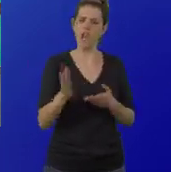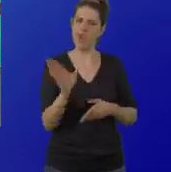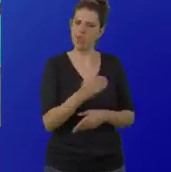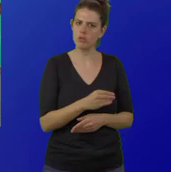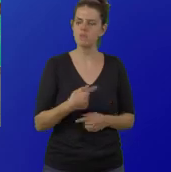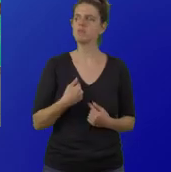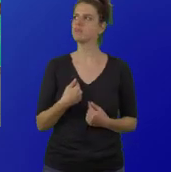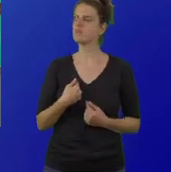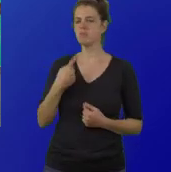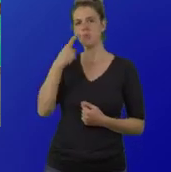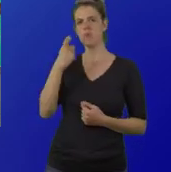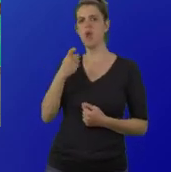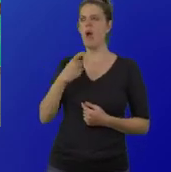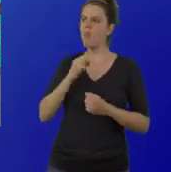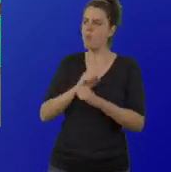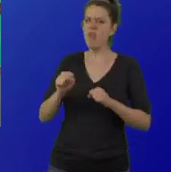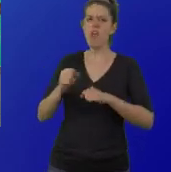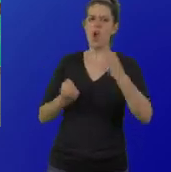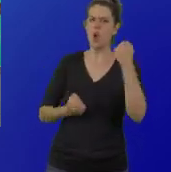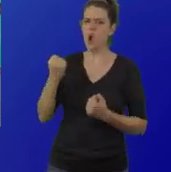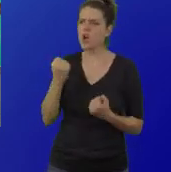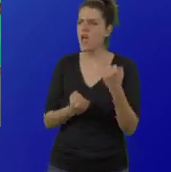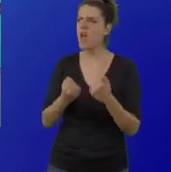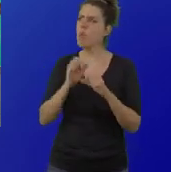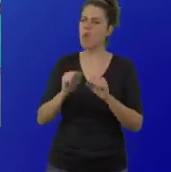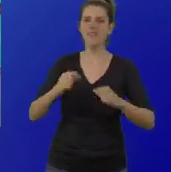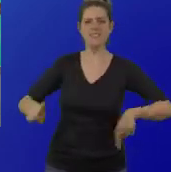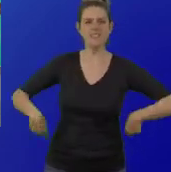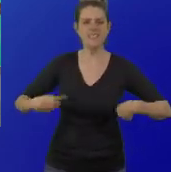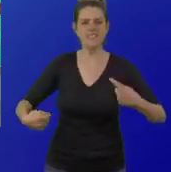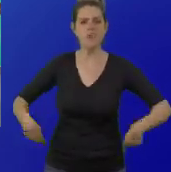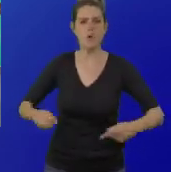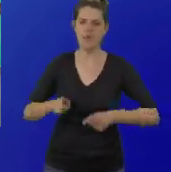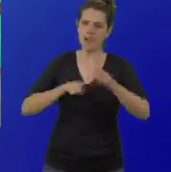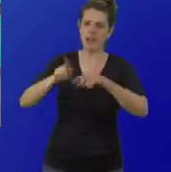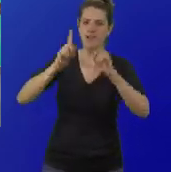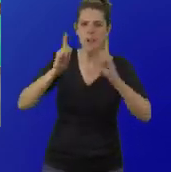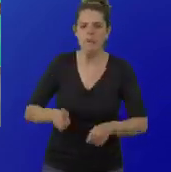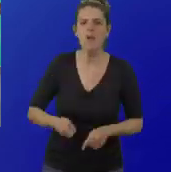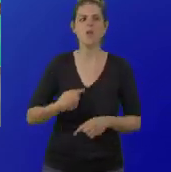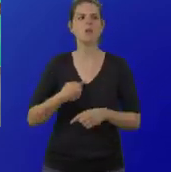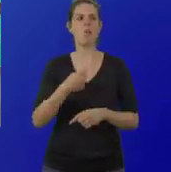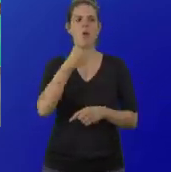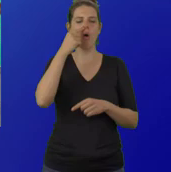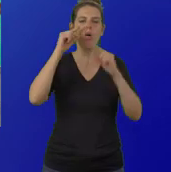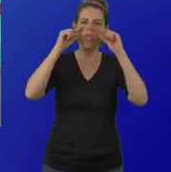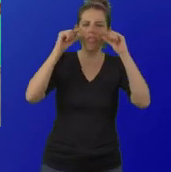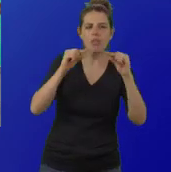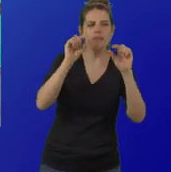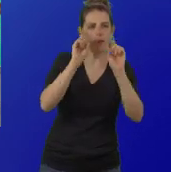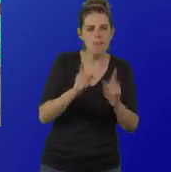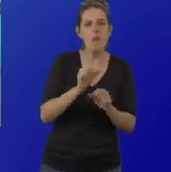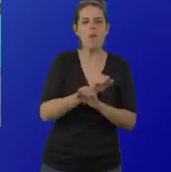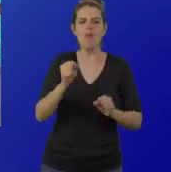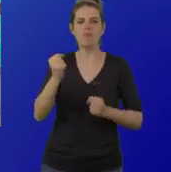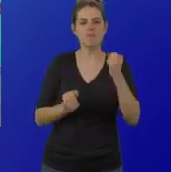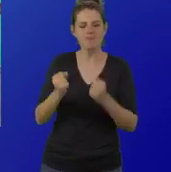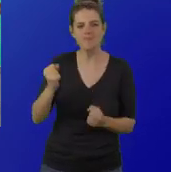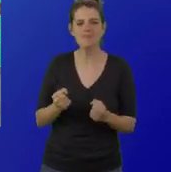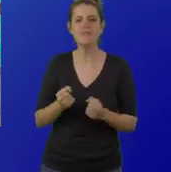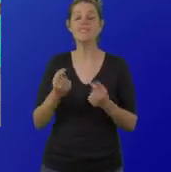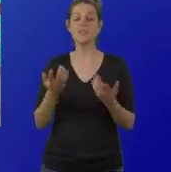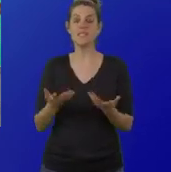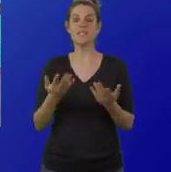correr en silla de ruedas, que los que tenían baja visión tenían otros obstáculos, que a los chicos nuestros hicimos que de alguna